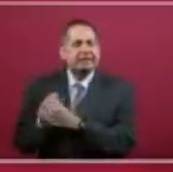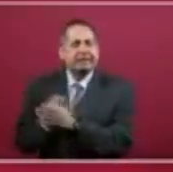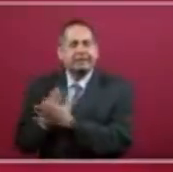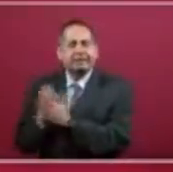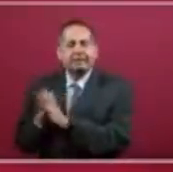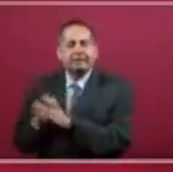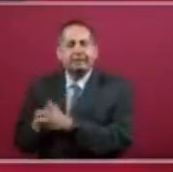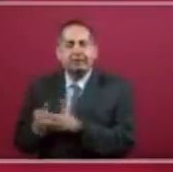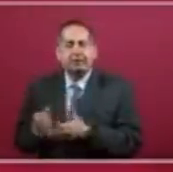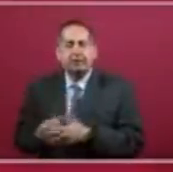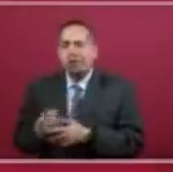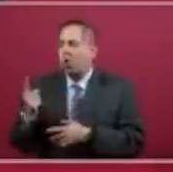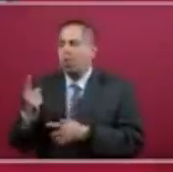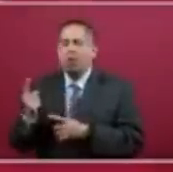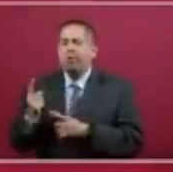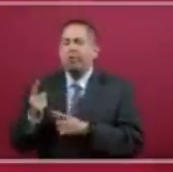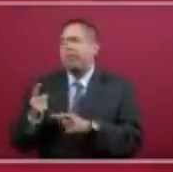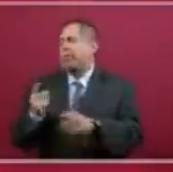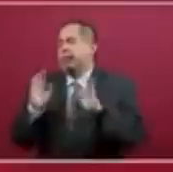Y uno para